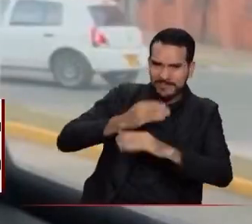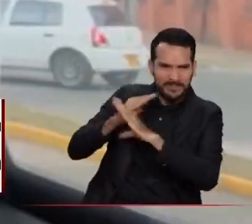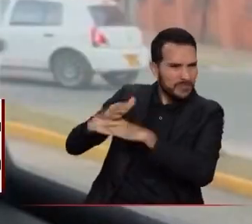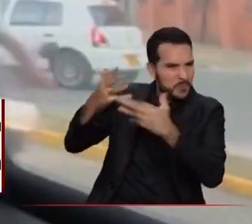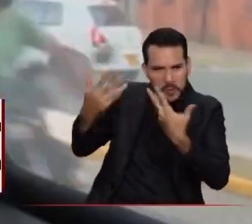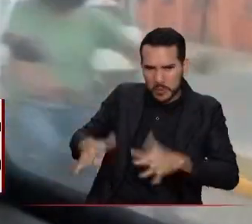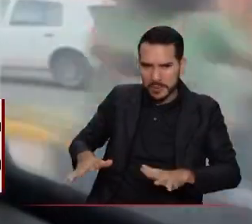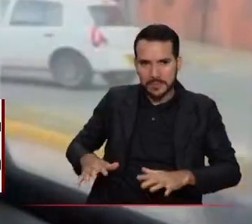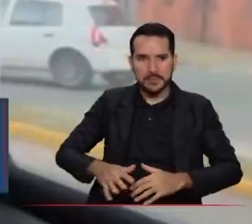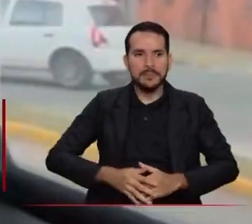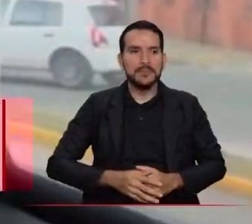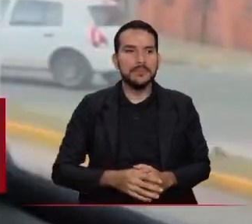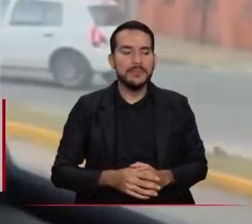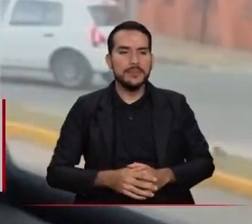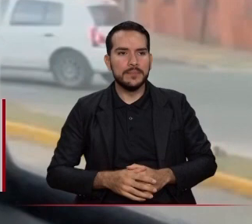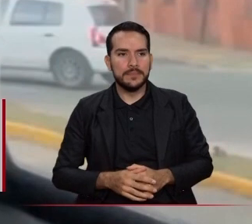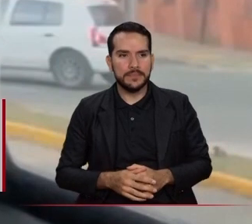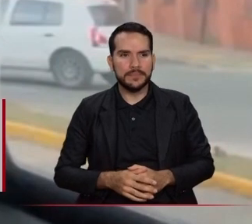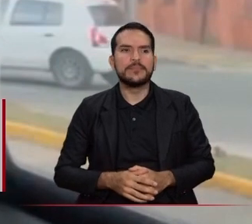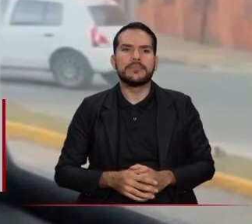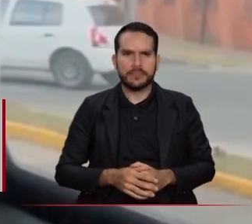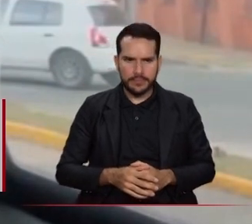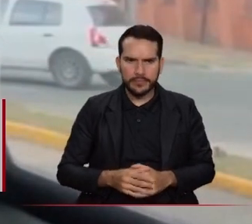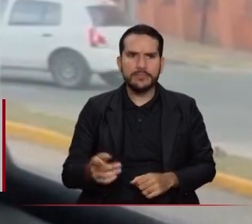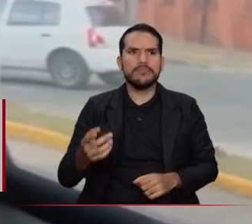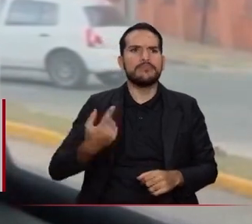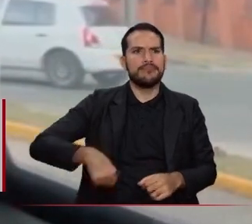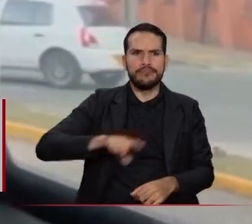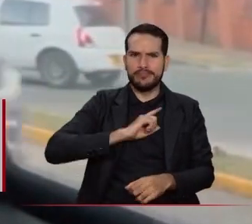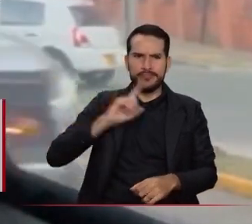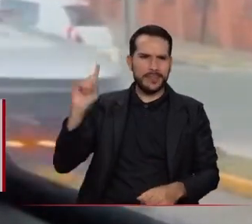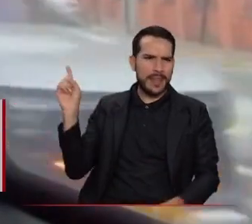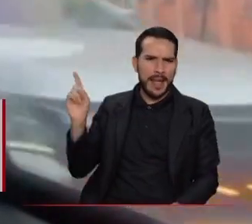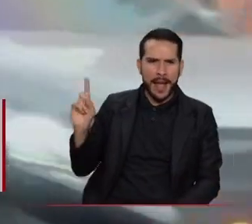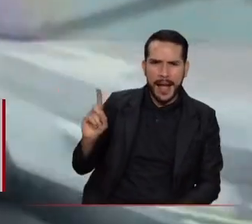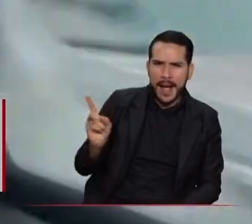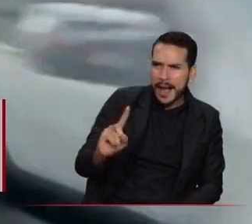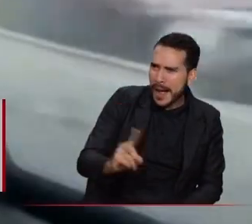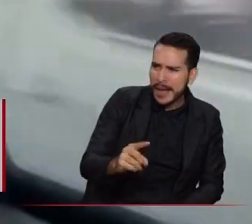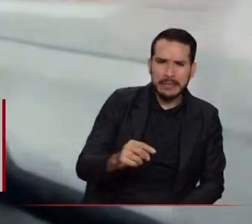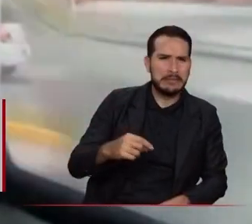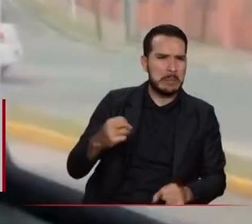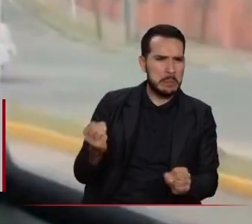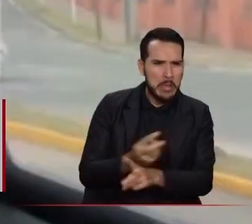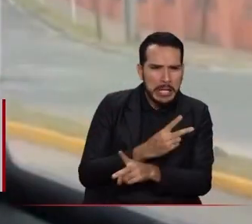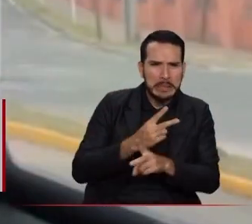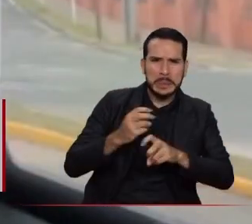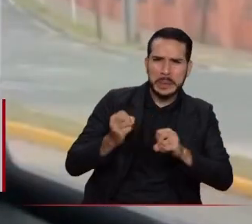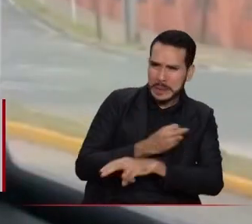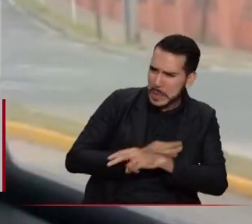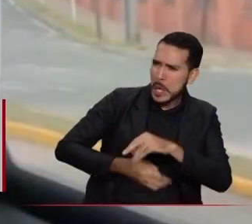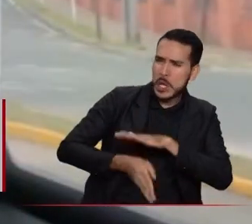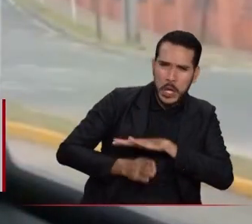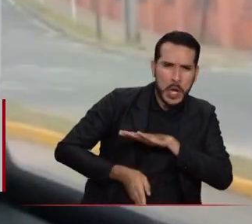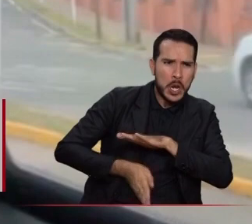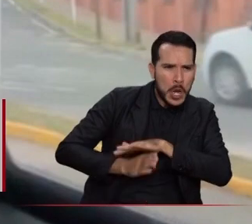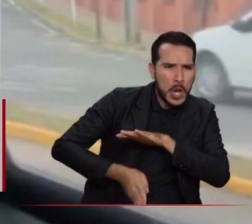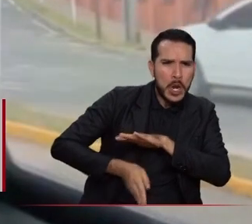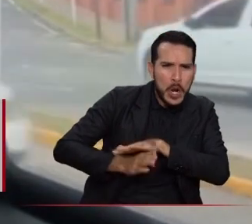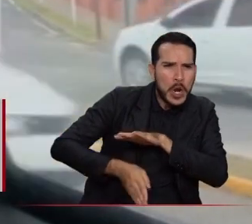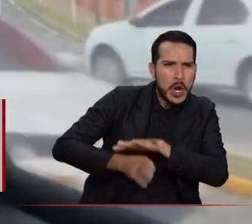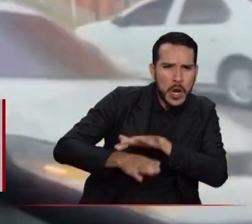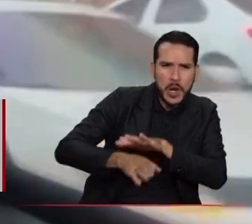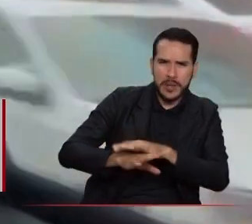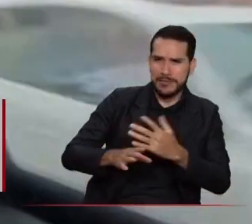De esa manera nos han tenido atrapados durante décadas en la violencia y pareciera que estos grupos no logran identificarse como